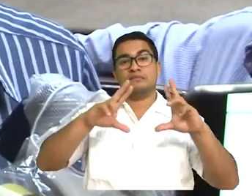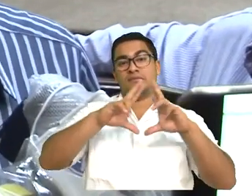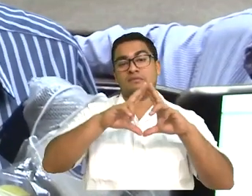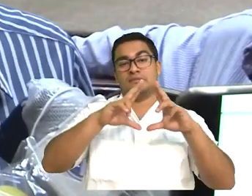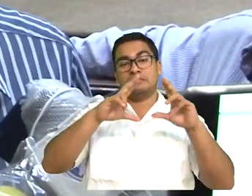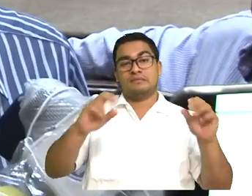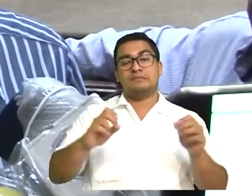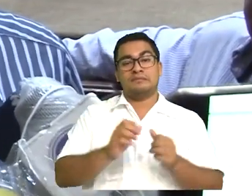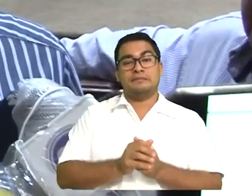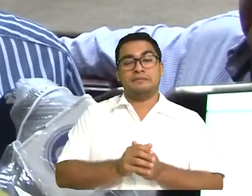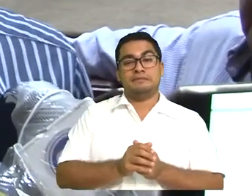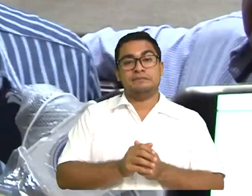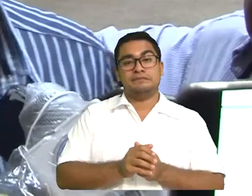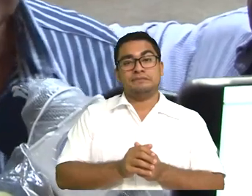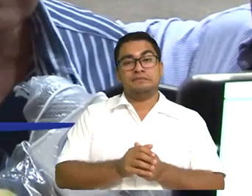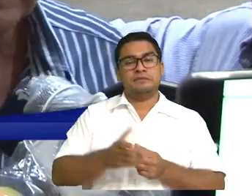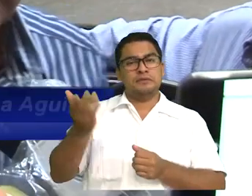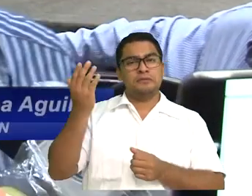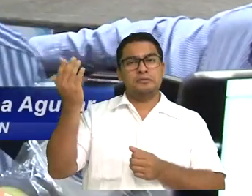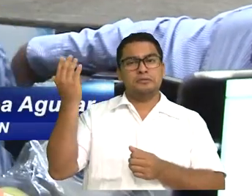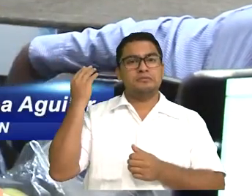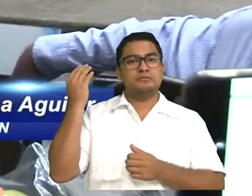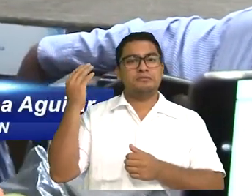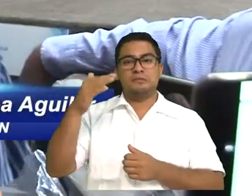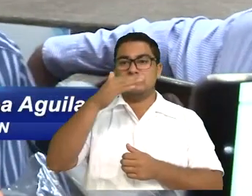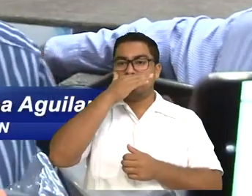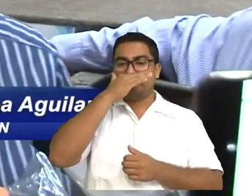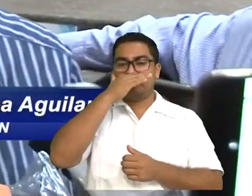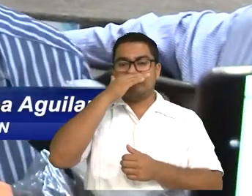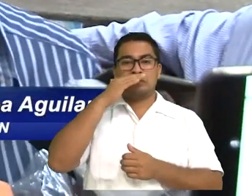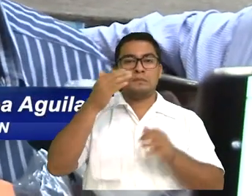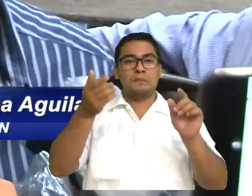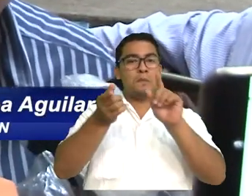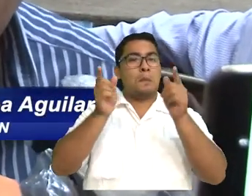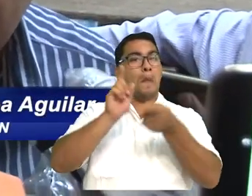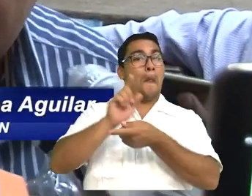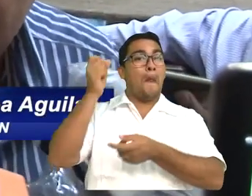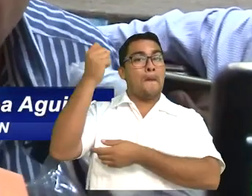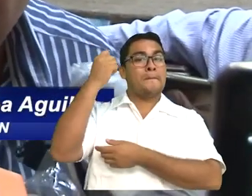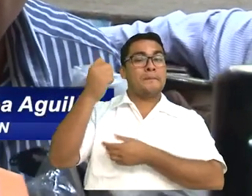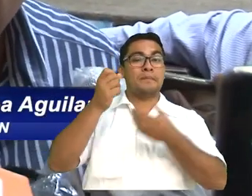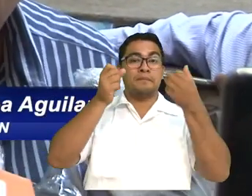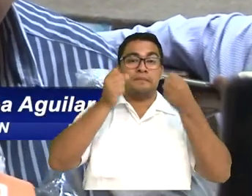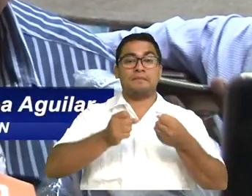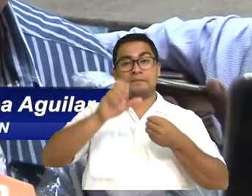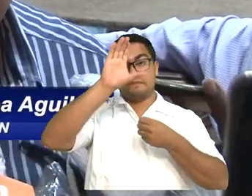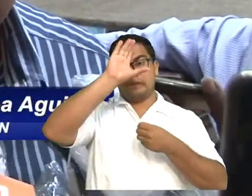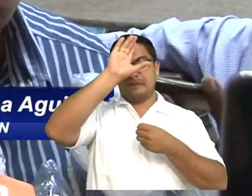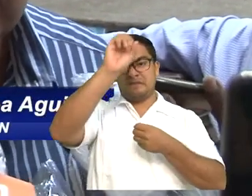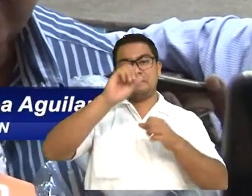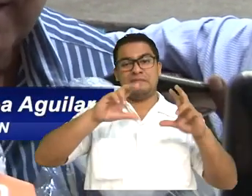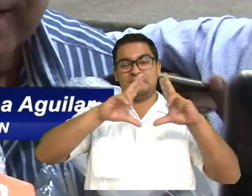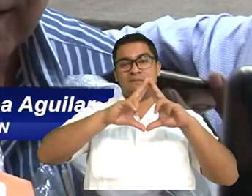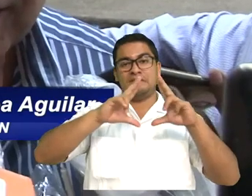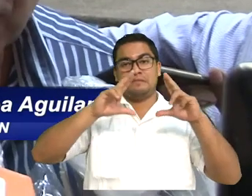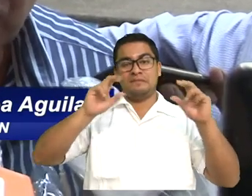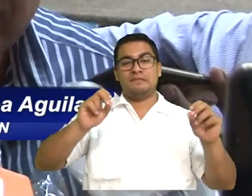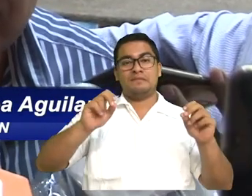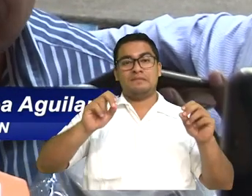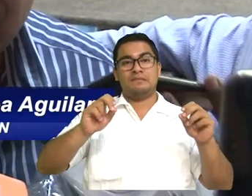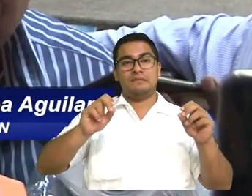fue, cuando triunfó la revolución, vicecanciller, fue embajador de Nicaragua en la Unión de Repúblicas